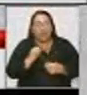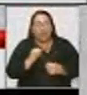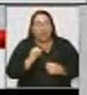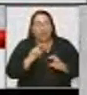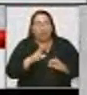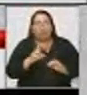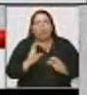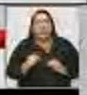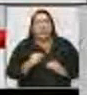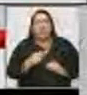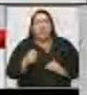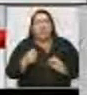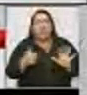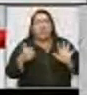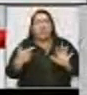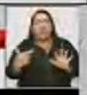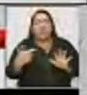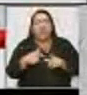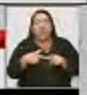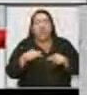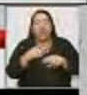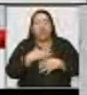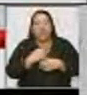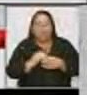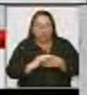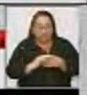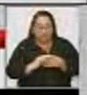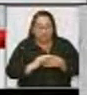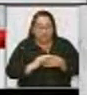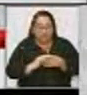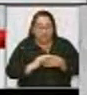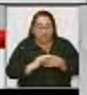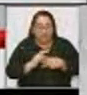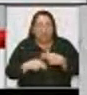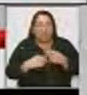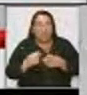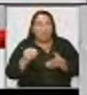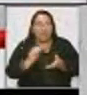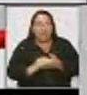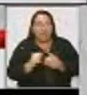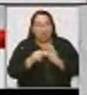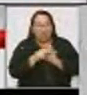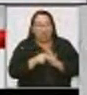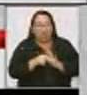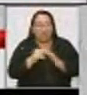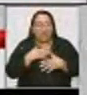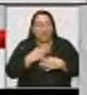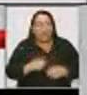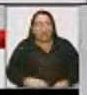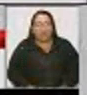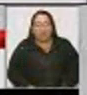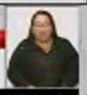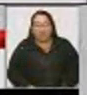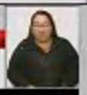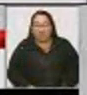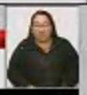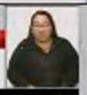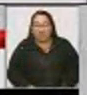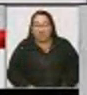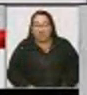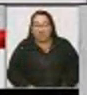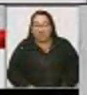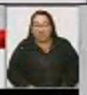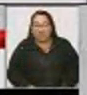que 8.167 establecimientos de salud a nivel nacional vienen implementando la norma técnica de salud para la atención del